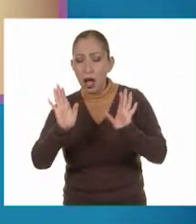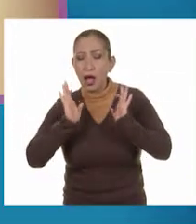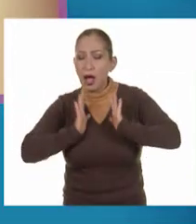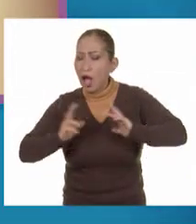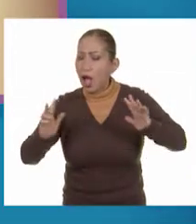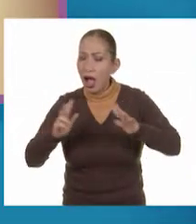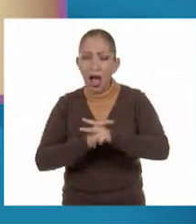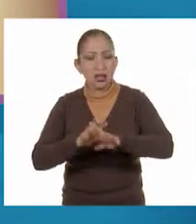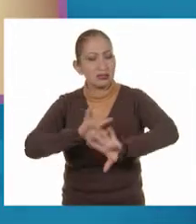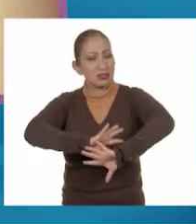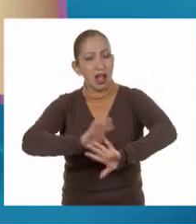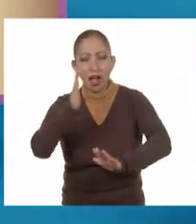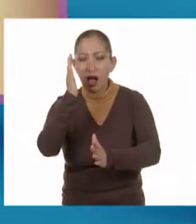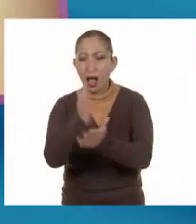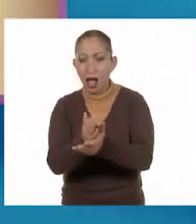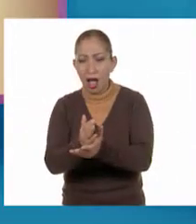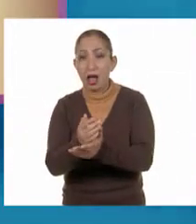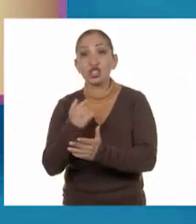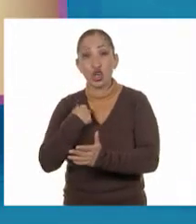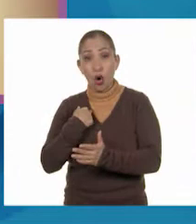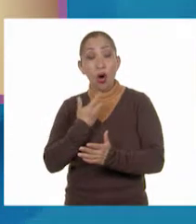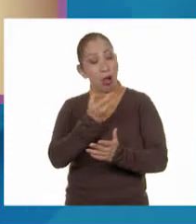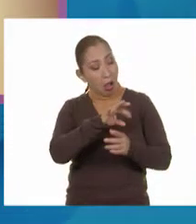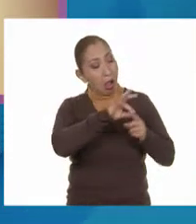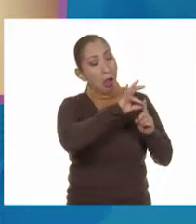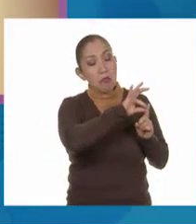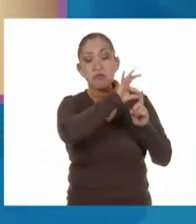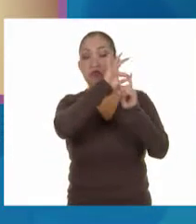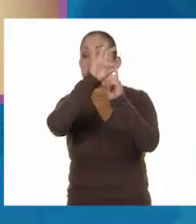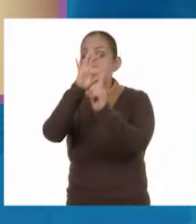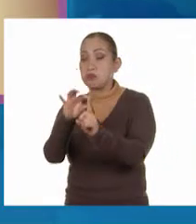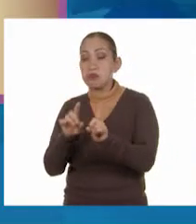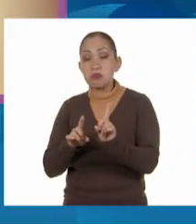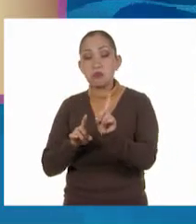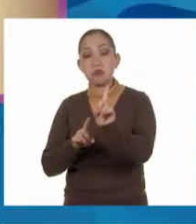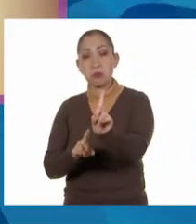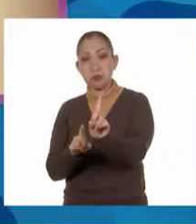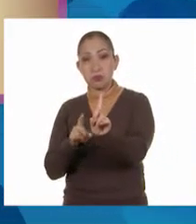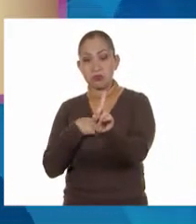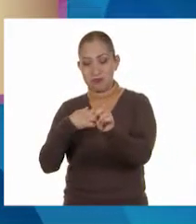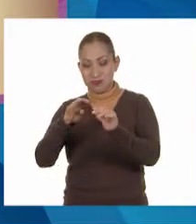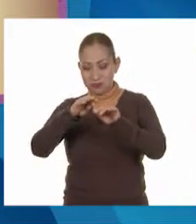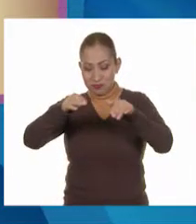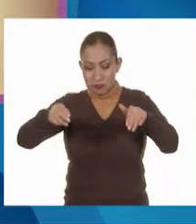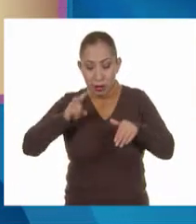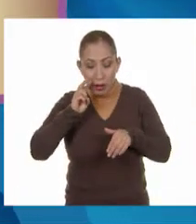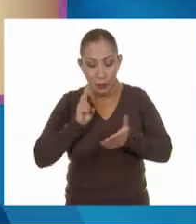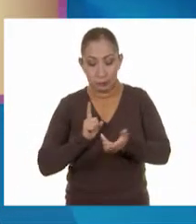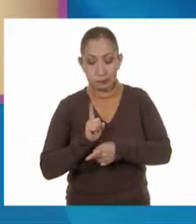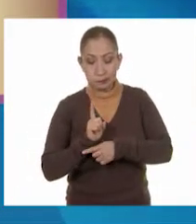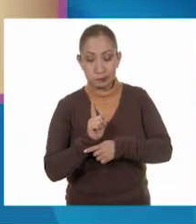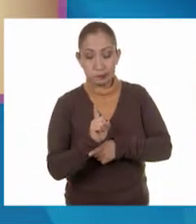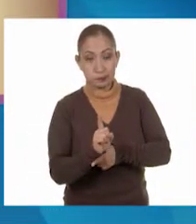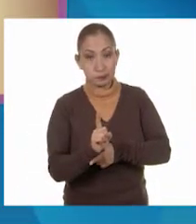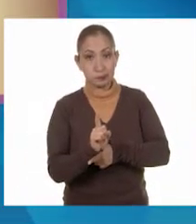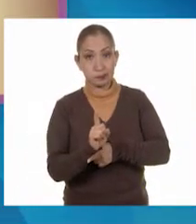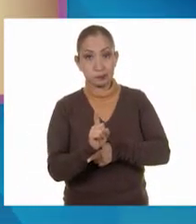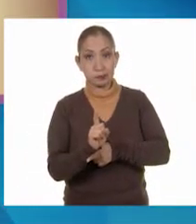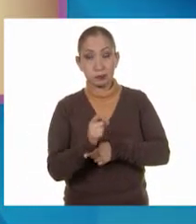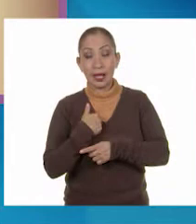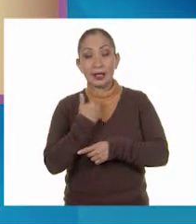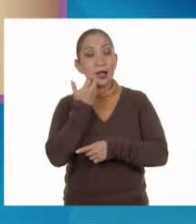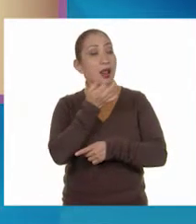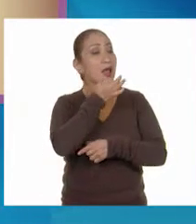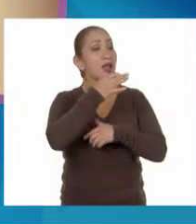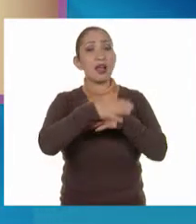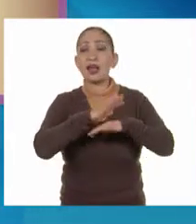guerra. Y yo lo hice sacar. Y en llegando a un petril que salía de la fortaleza, queriendo hablar